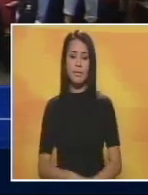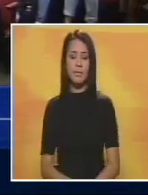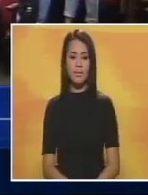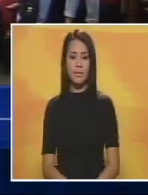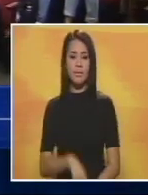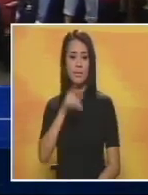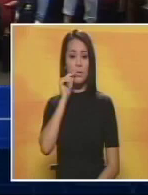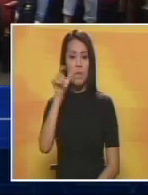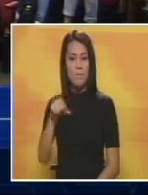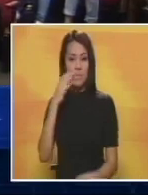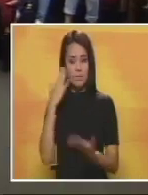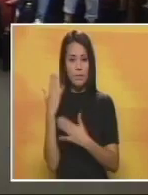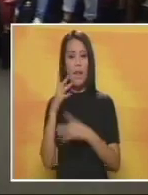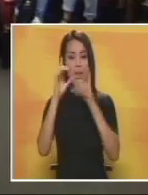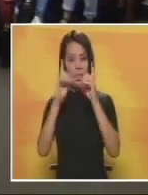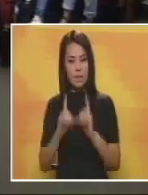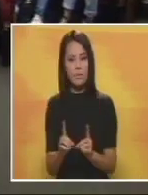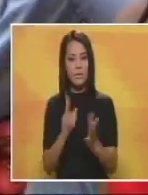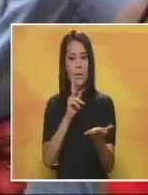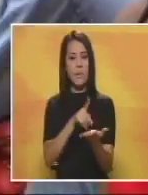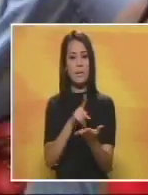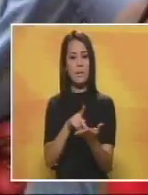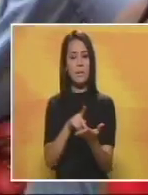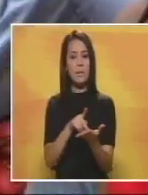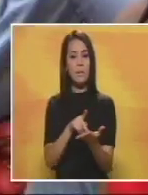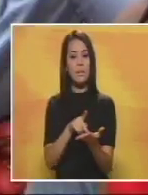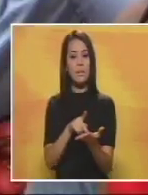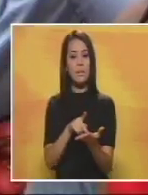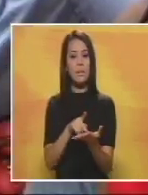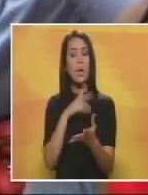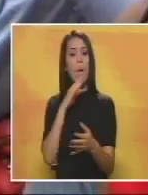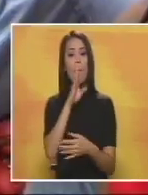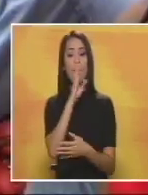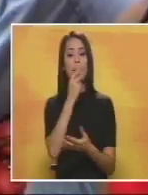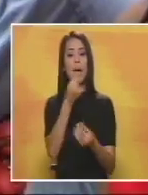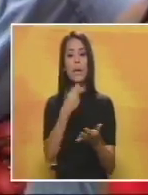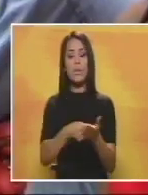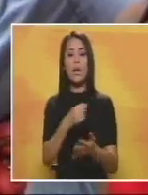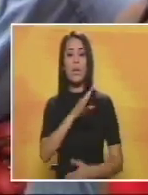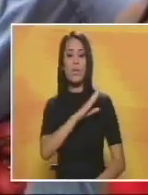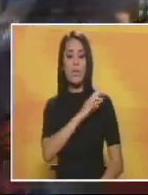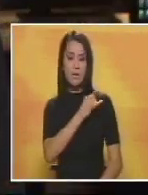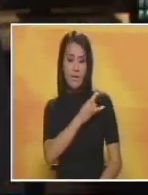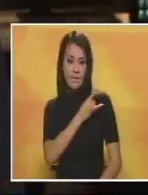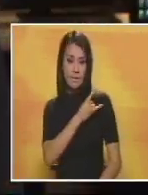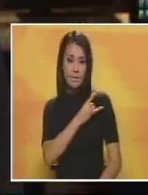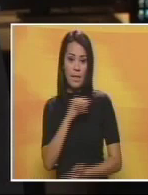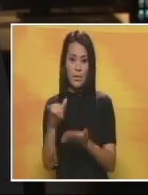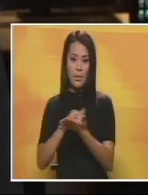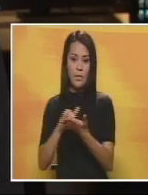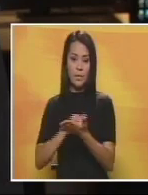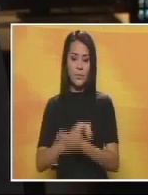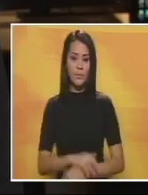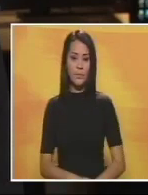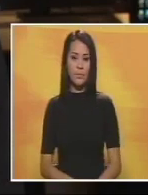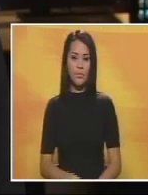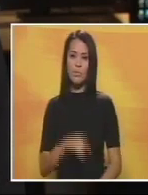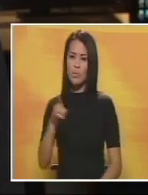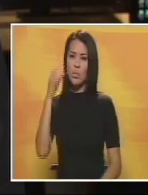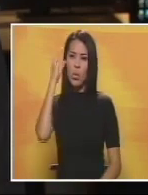Rubén Blades ha decidido incursionar en la academia, participando como becario en la Universidad de Nueva York. Si tú tienes